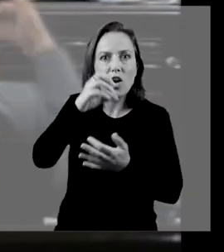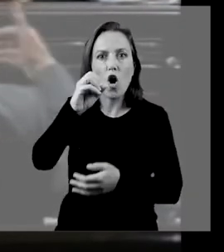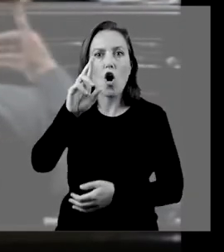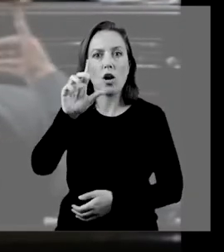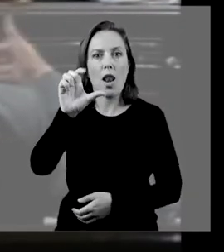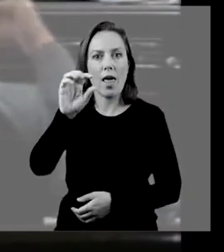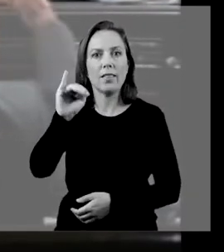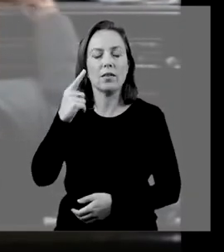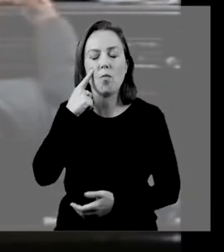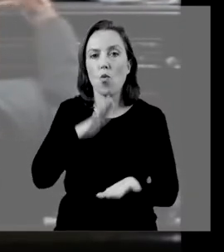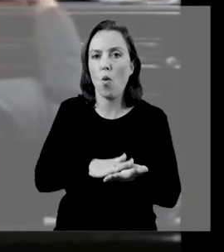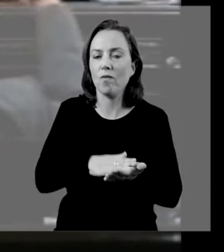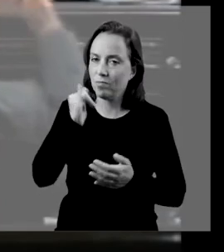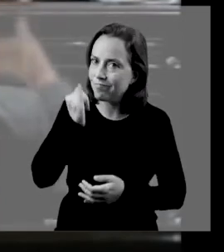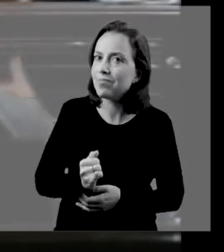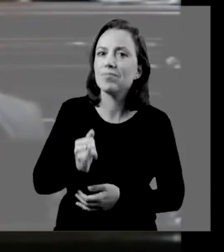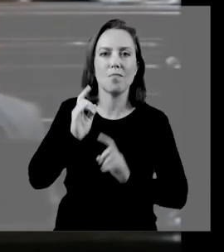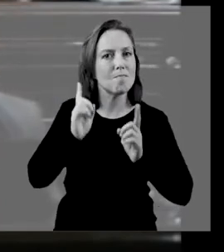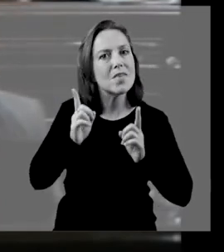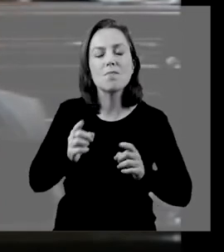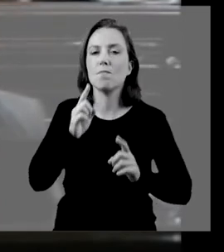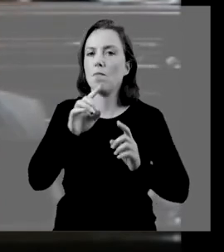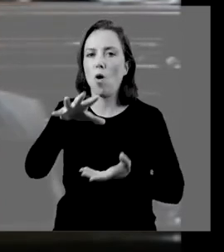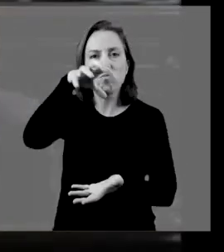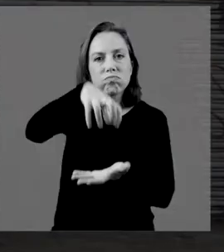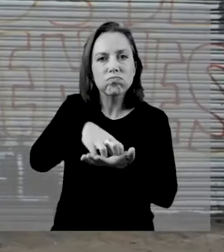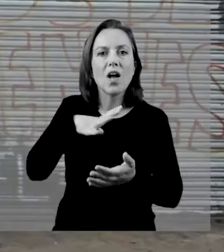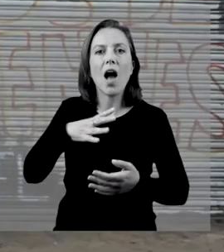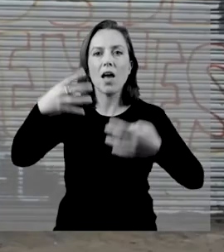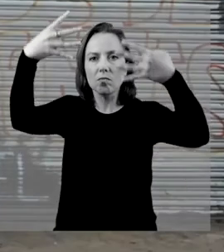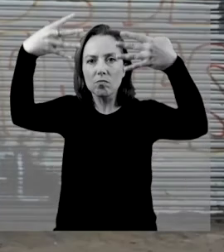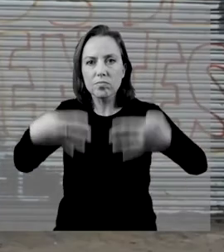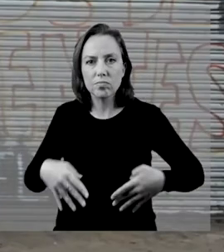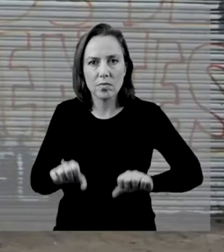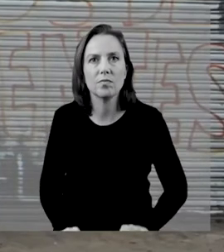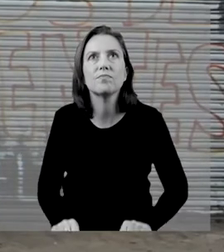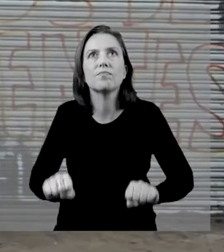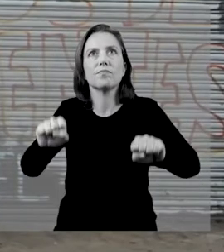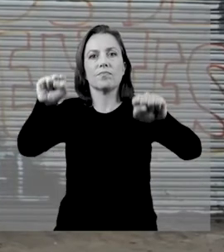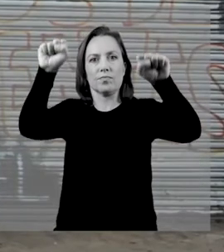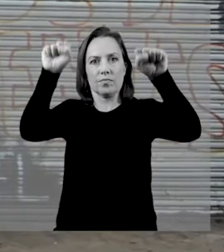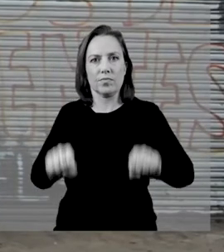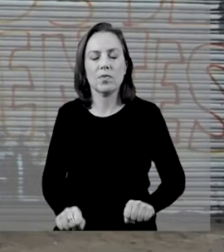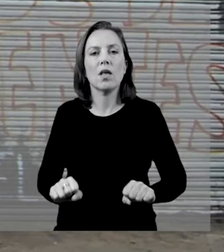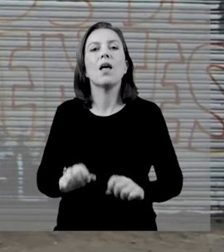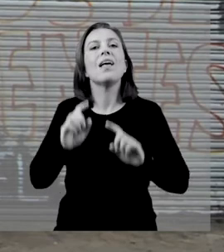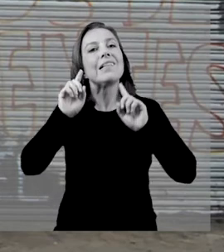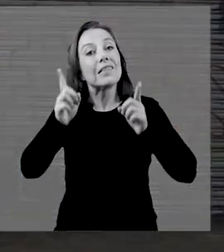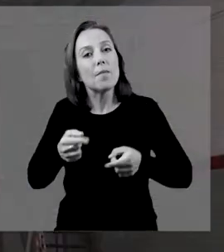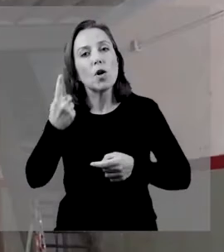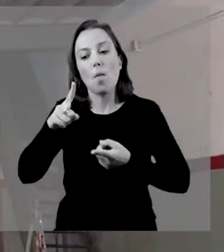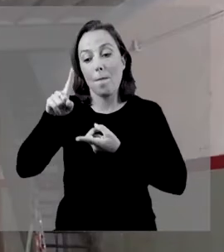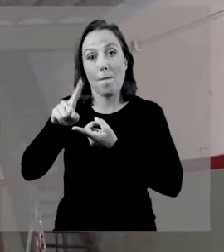tiene la ¿cómo se llama?, la cortina de hierro. Y además... Hubo un matrimonio que se escapó de